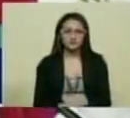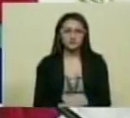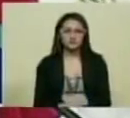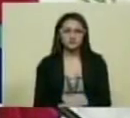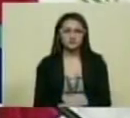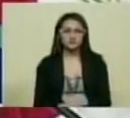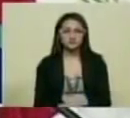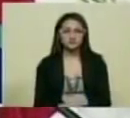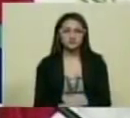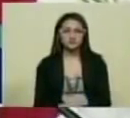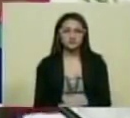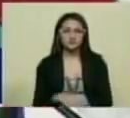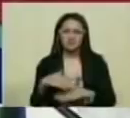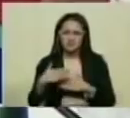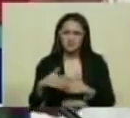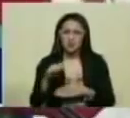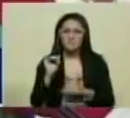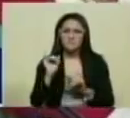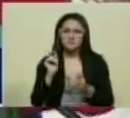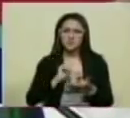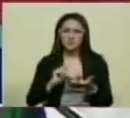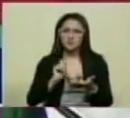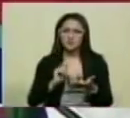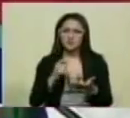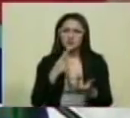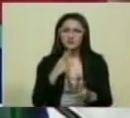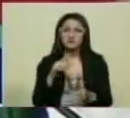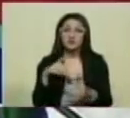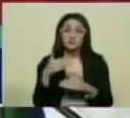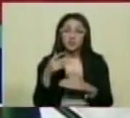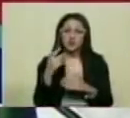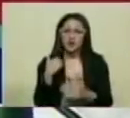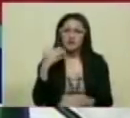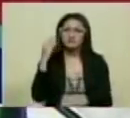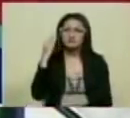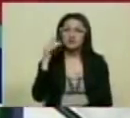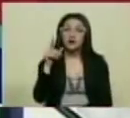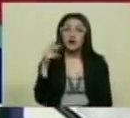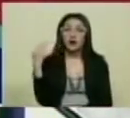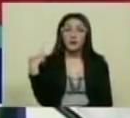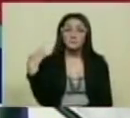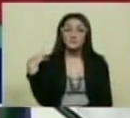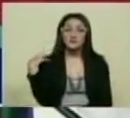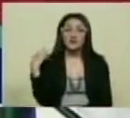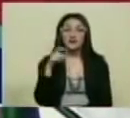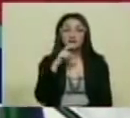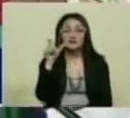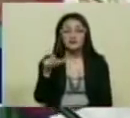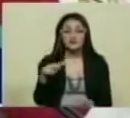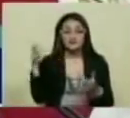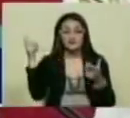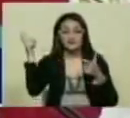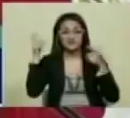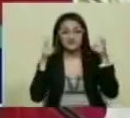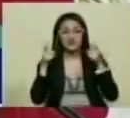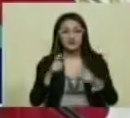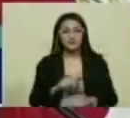Y después el mismo autor hace una nota donde dice, después él descubrió que ese capitán se llamaba Hugo Chávez